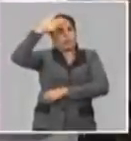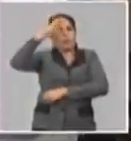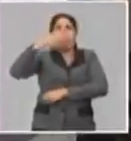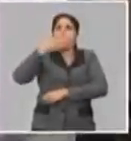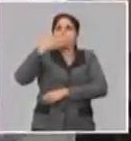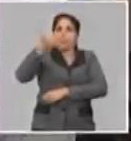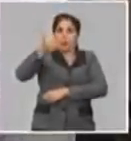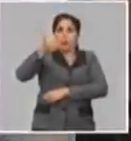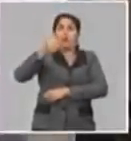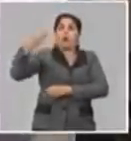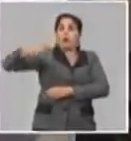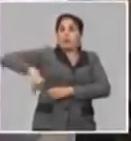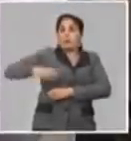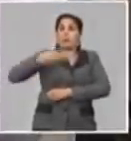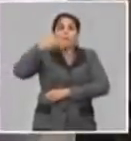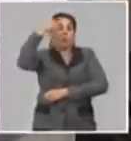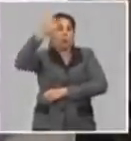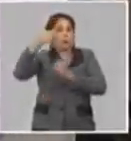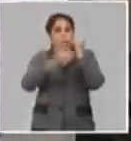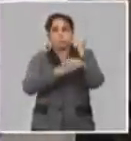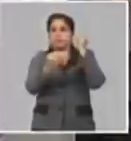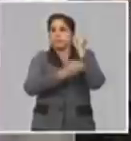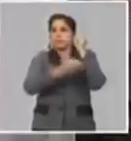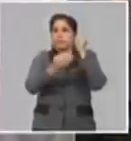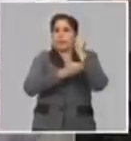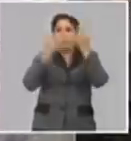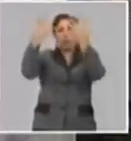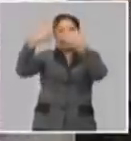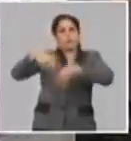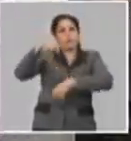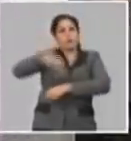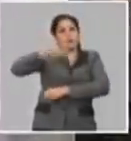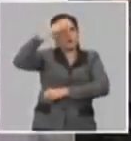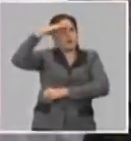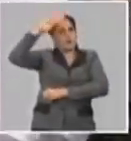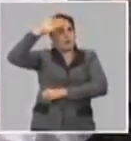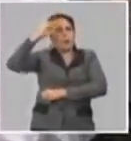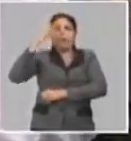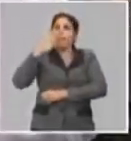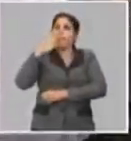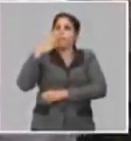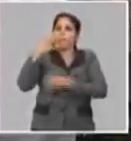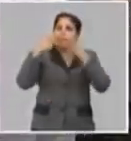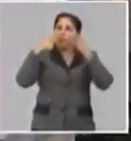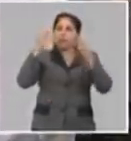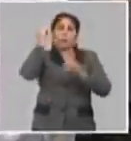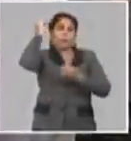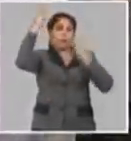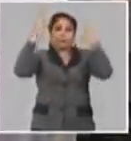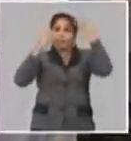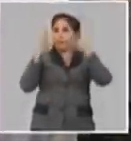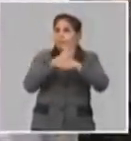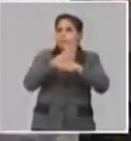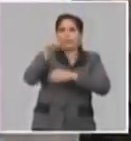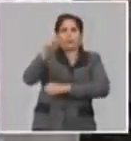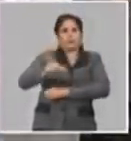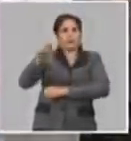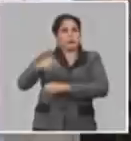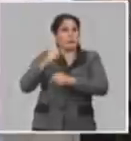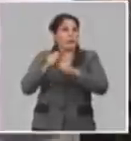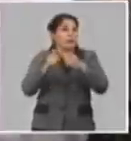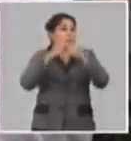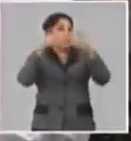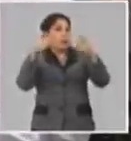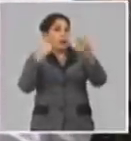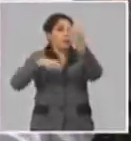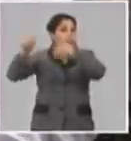a un mejor aprovechamiento de nuestro potencial de nuestro potencial humano, e incluso al incremento